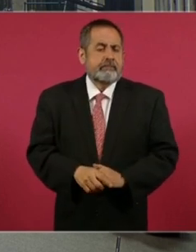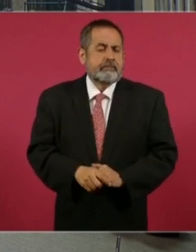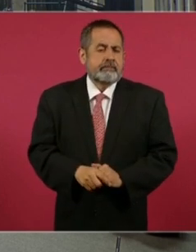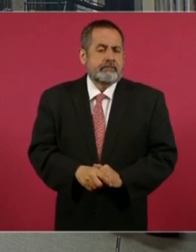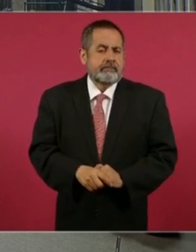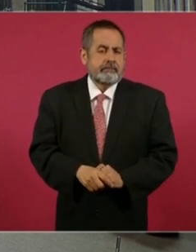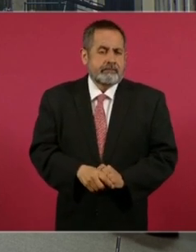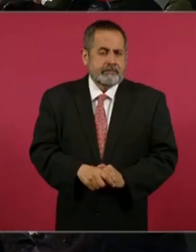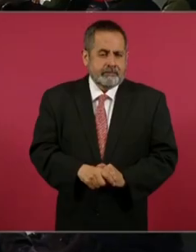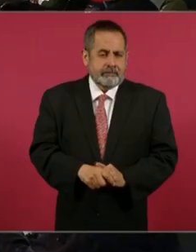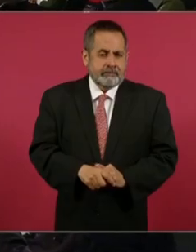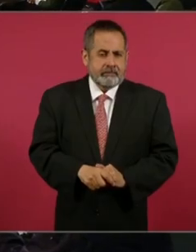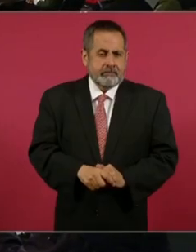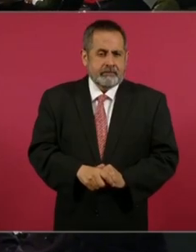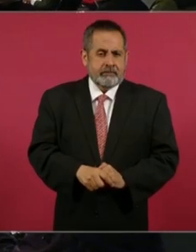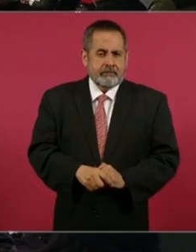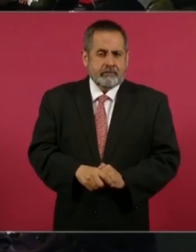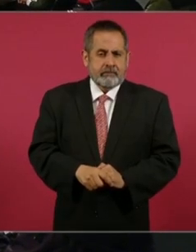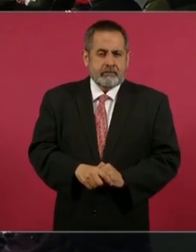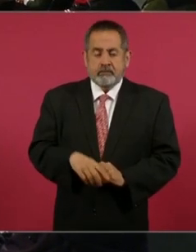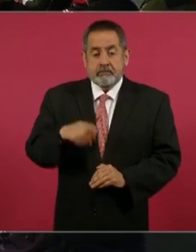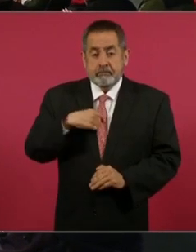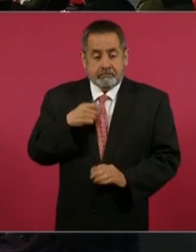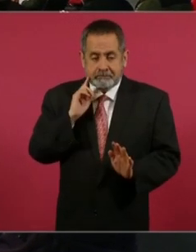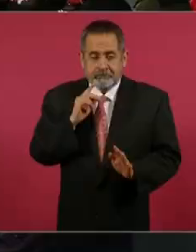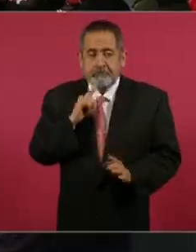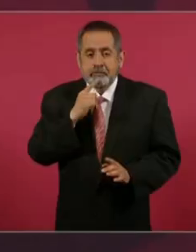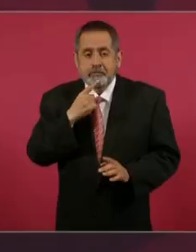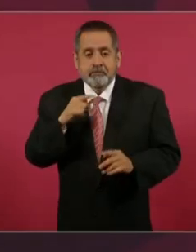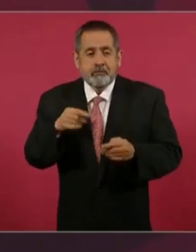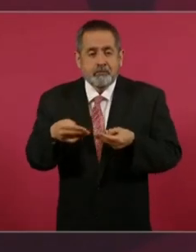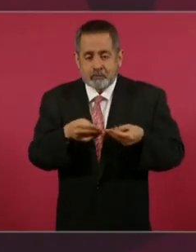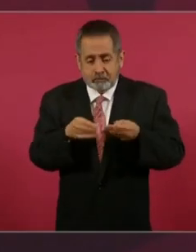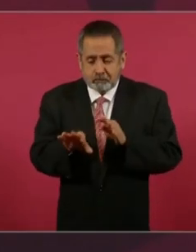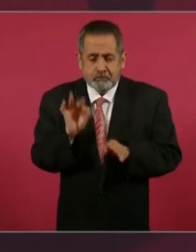vez. Sí, pero yo no saqué muñeco.